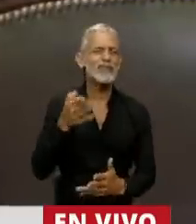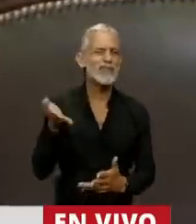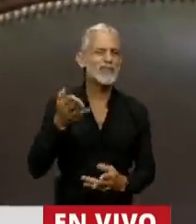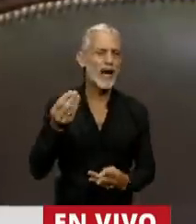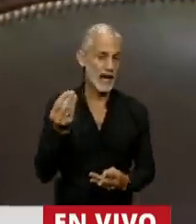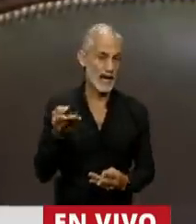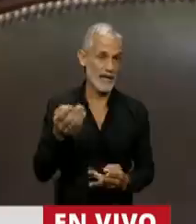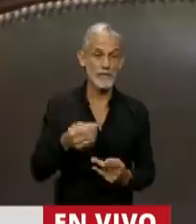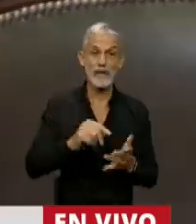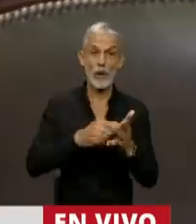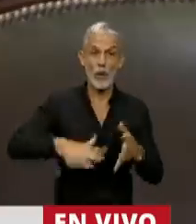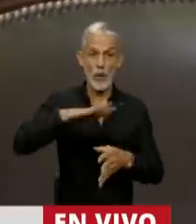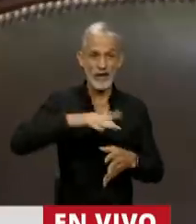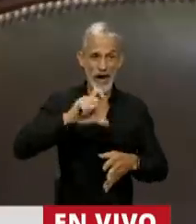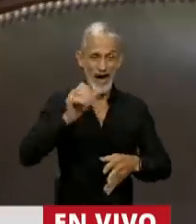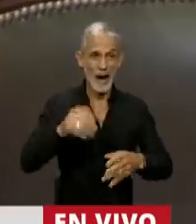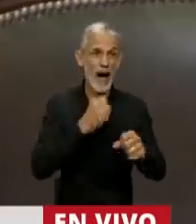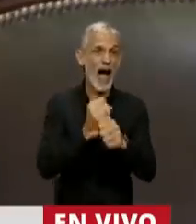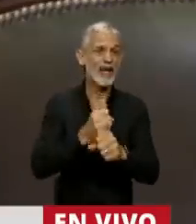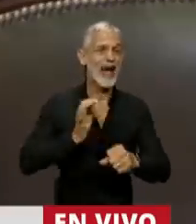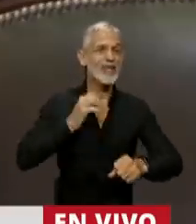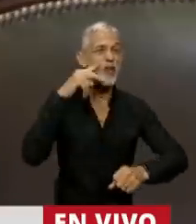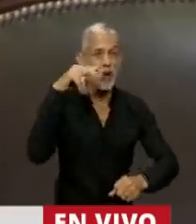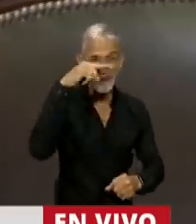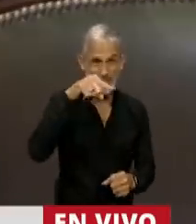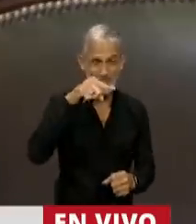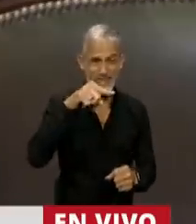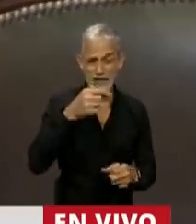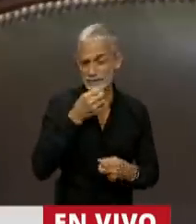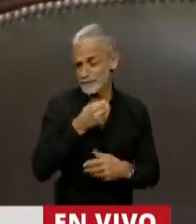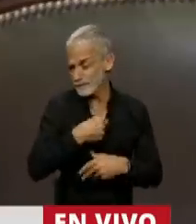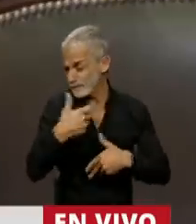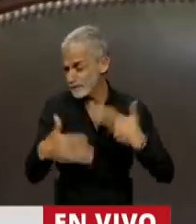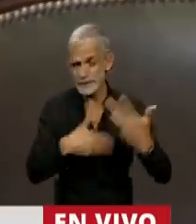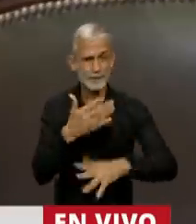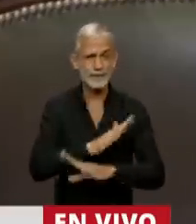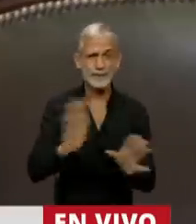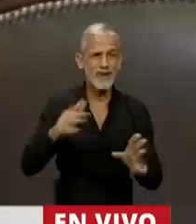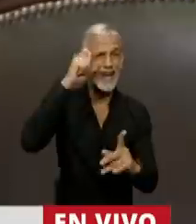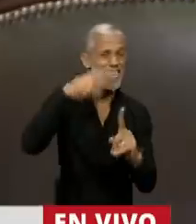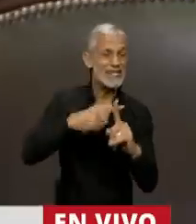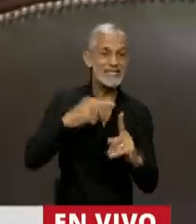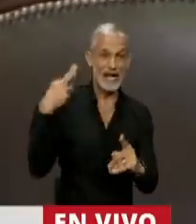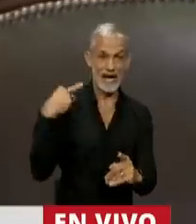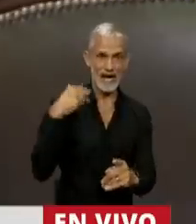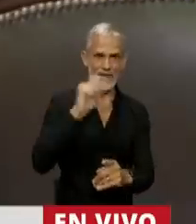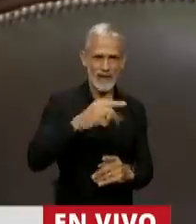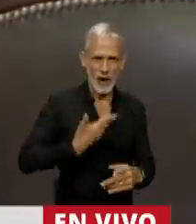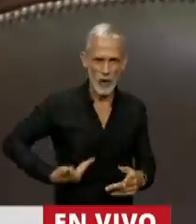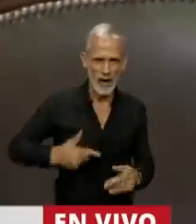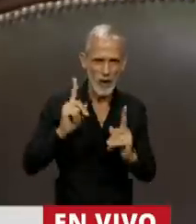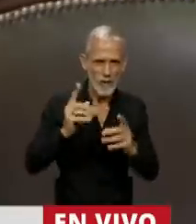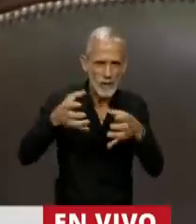que la ciudad de Buenos Aires hasta el 2007 era cualquier cosa. Yo les quiero recordar que hasta tiene un ex jefe de gobierno en su propia